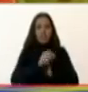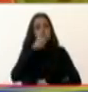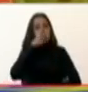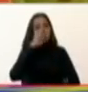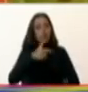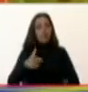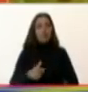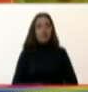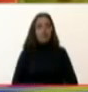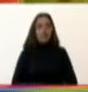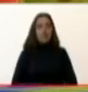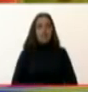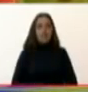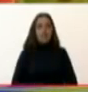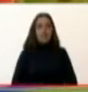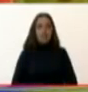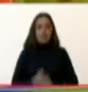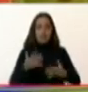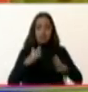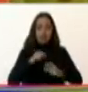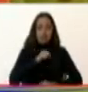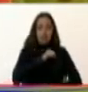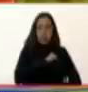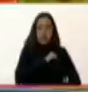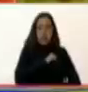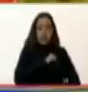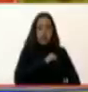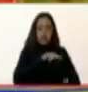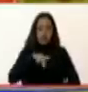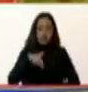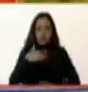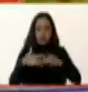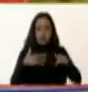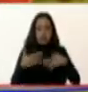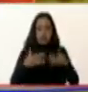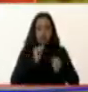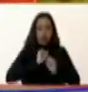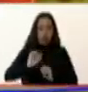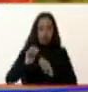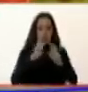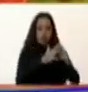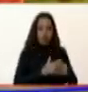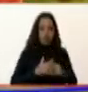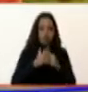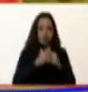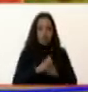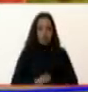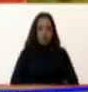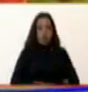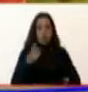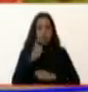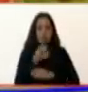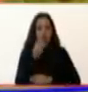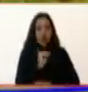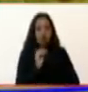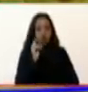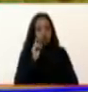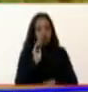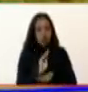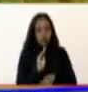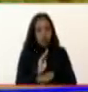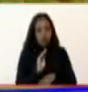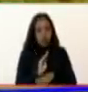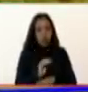hacer vacilar, titubear nuestro sentimiento antiimperialista. Tenemos que estar con mucho cuidado porque